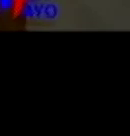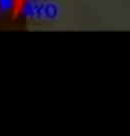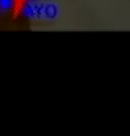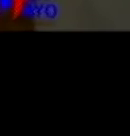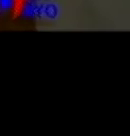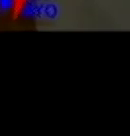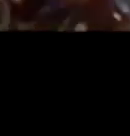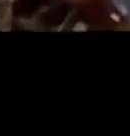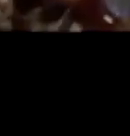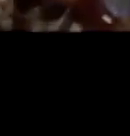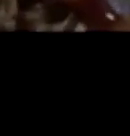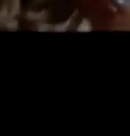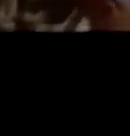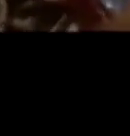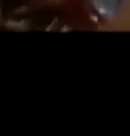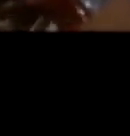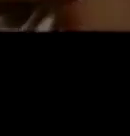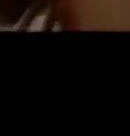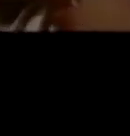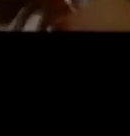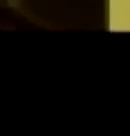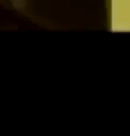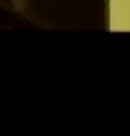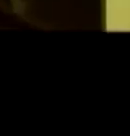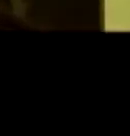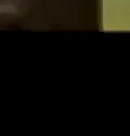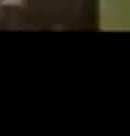con tiempo nuevo.